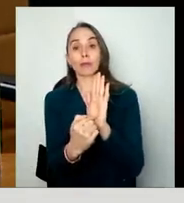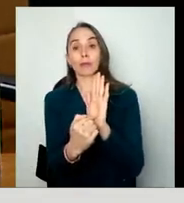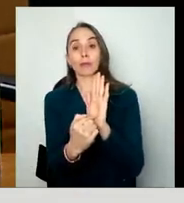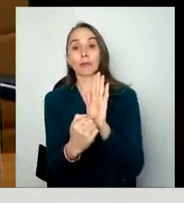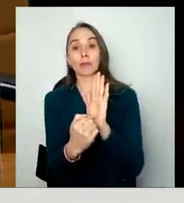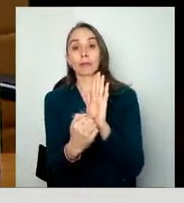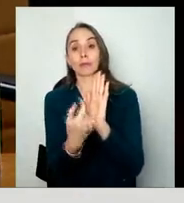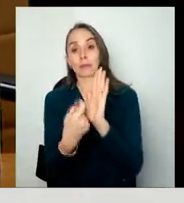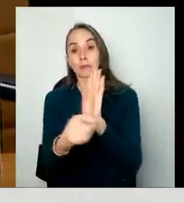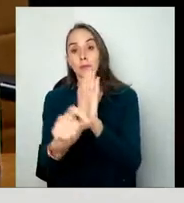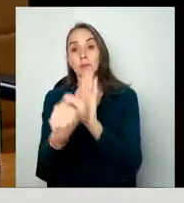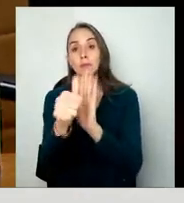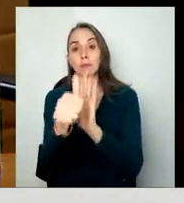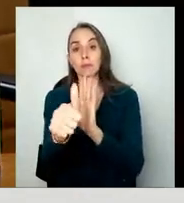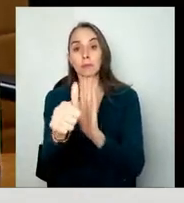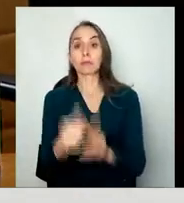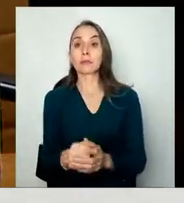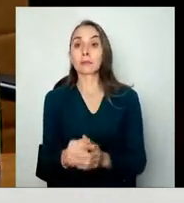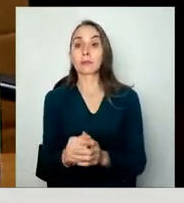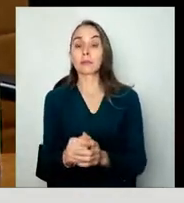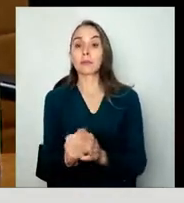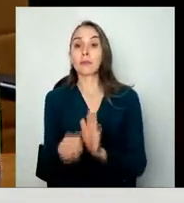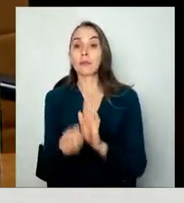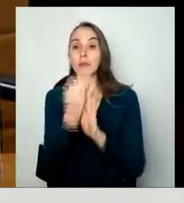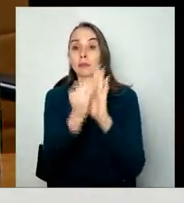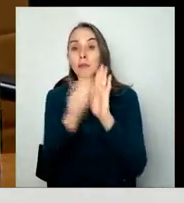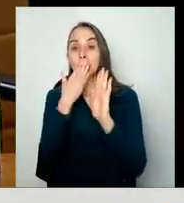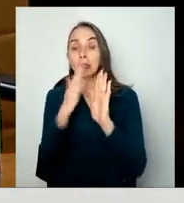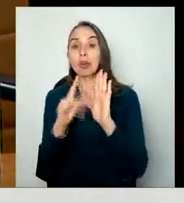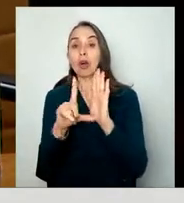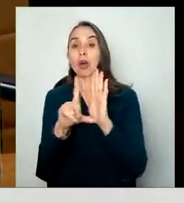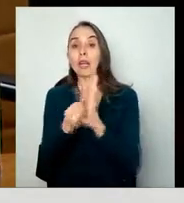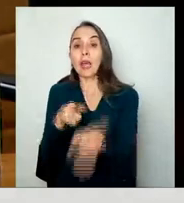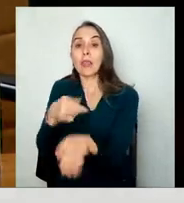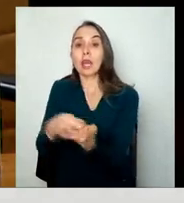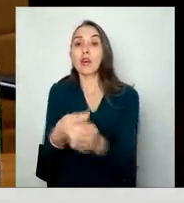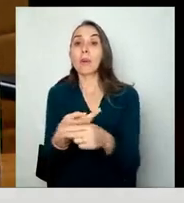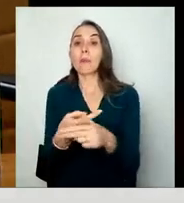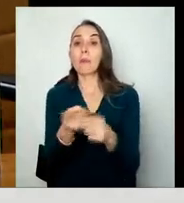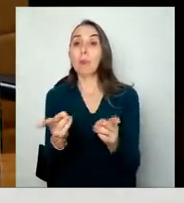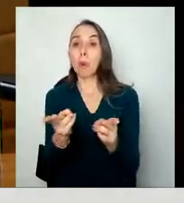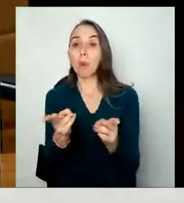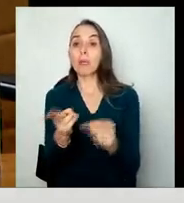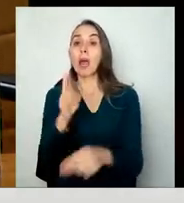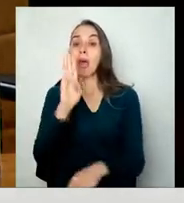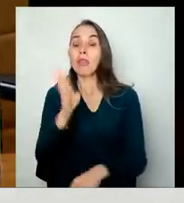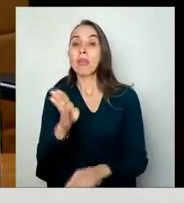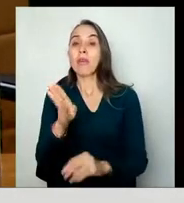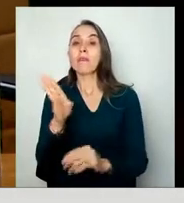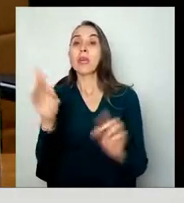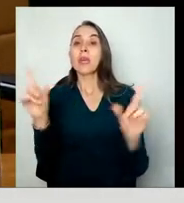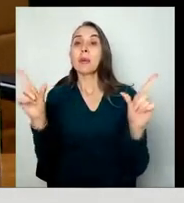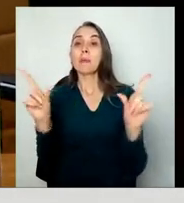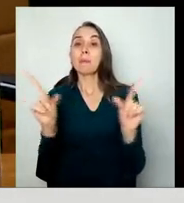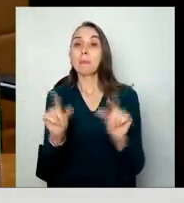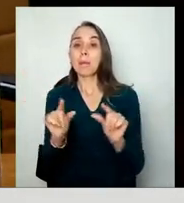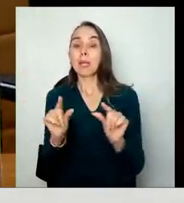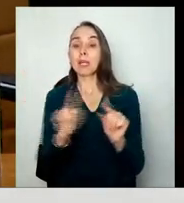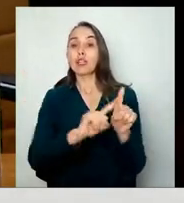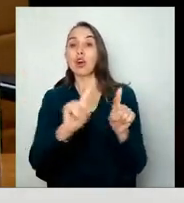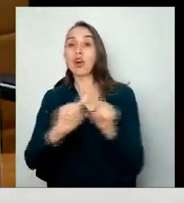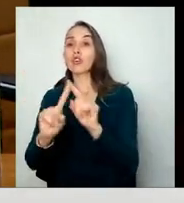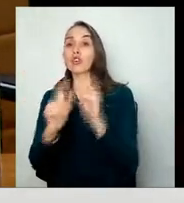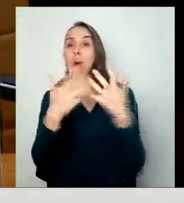dirección correcta se debe perfeccionar la actual ley de compras públicas se deben restringir muchos mecanismos que a veces son